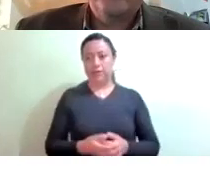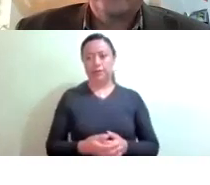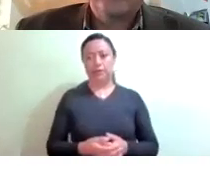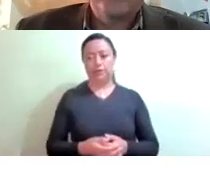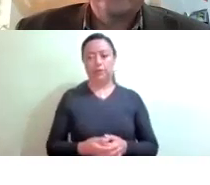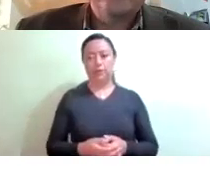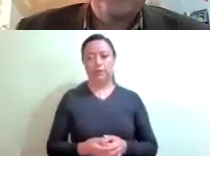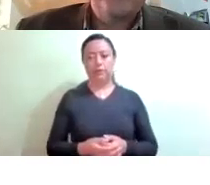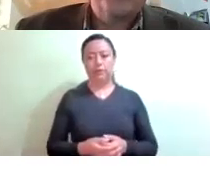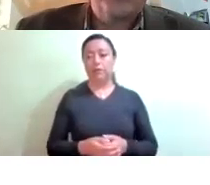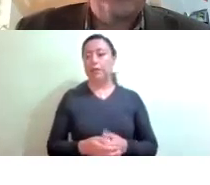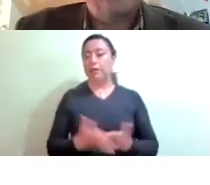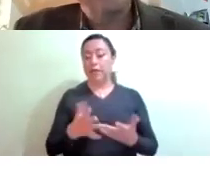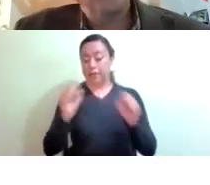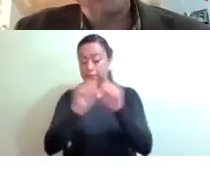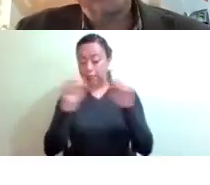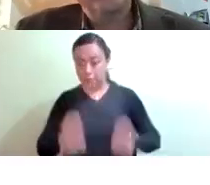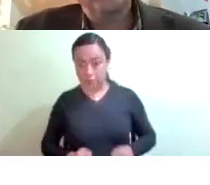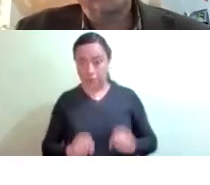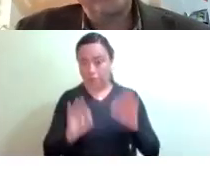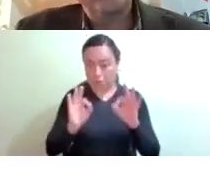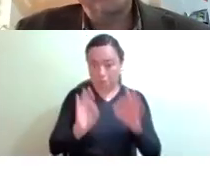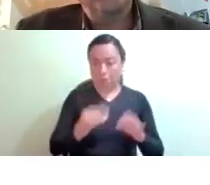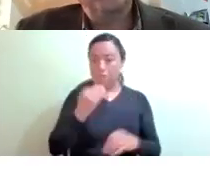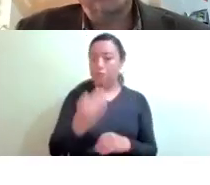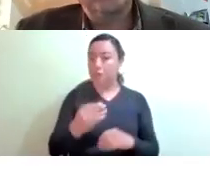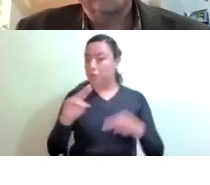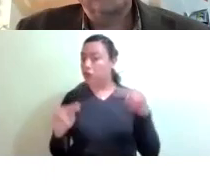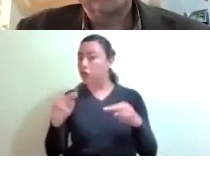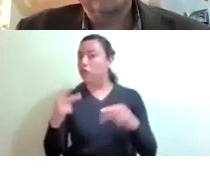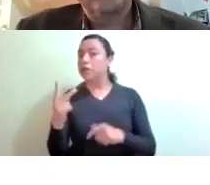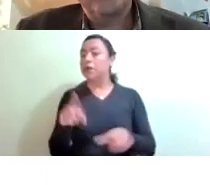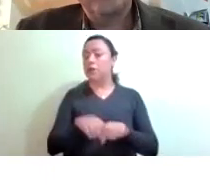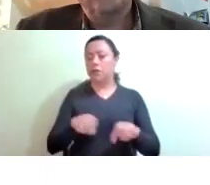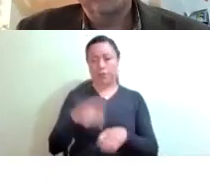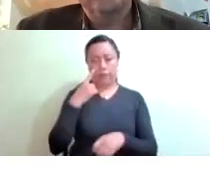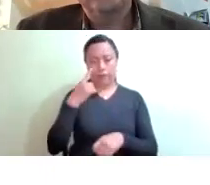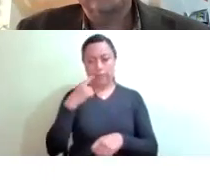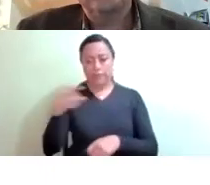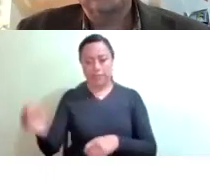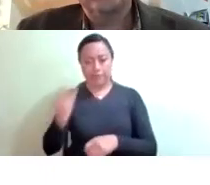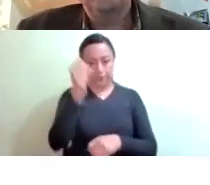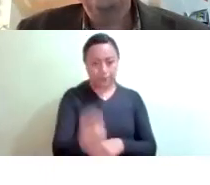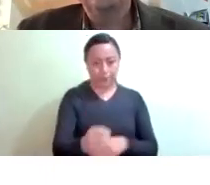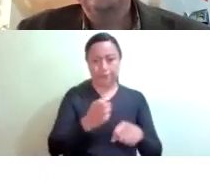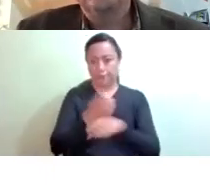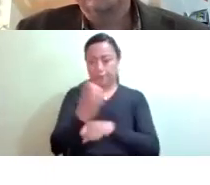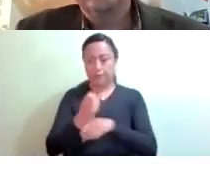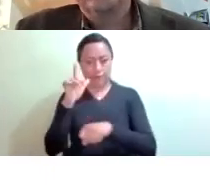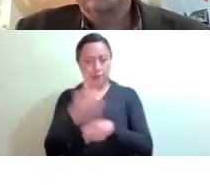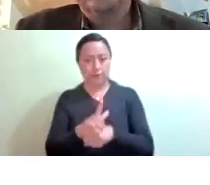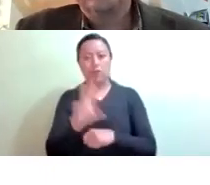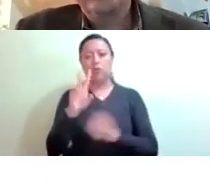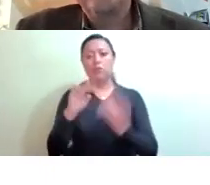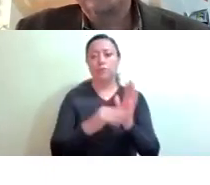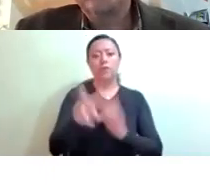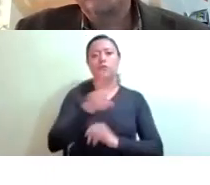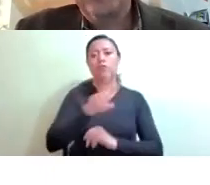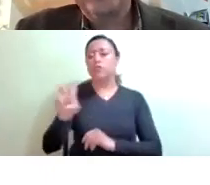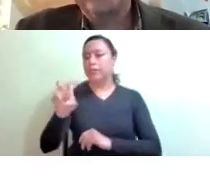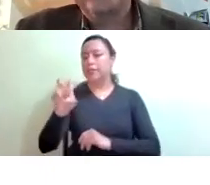la efectividad del sistema, porque hubo, entonces ya decíamos, detenciones del estatal, 2,281, de